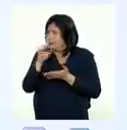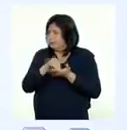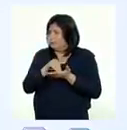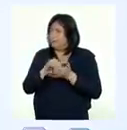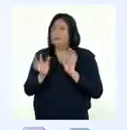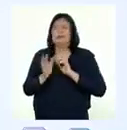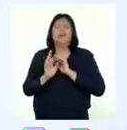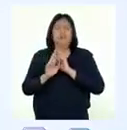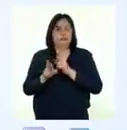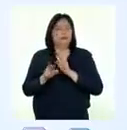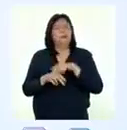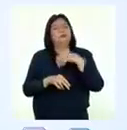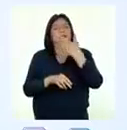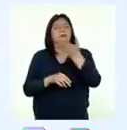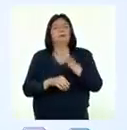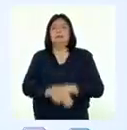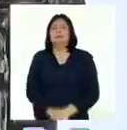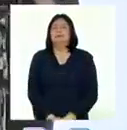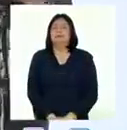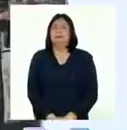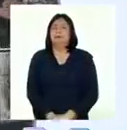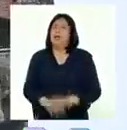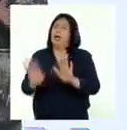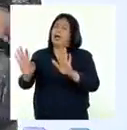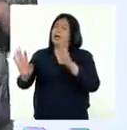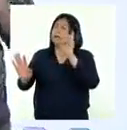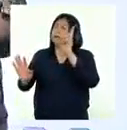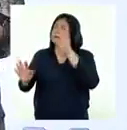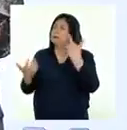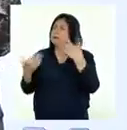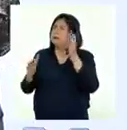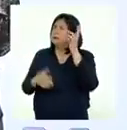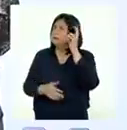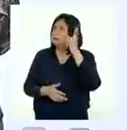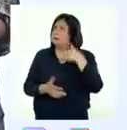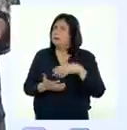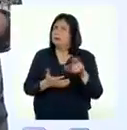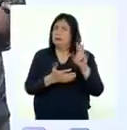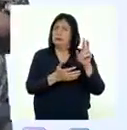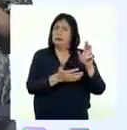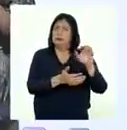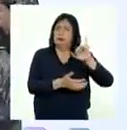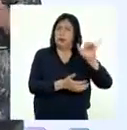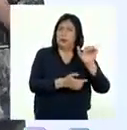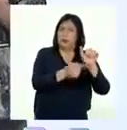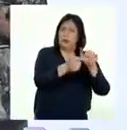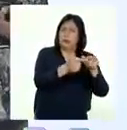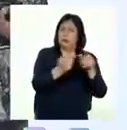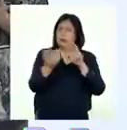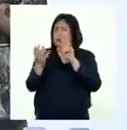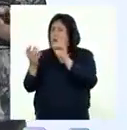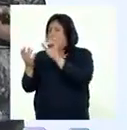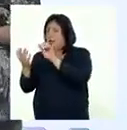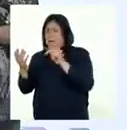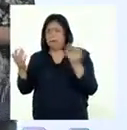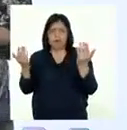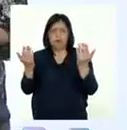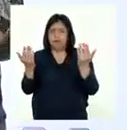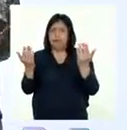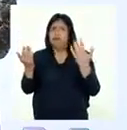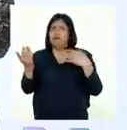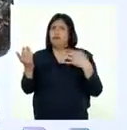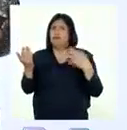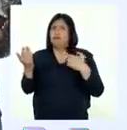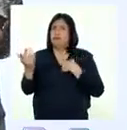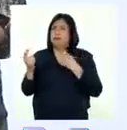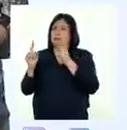para resolverla más adelante. Profesora, ahora que hemos escuchado los textos de Joaquín y de Alejandra, me doy cuenta de que ambos se